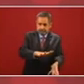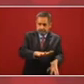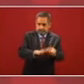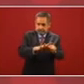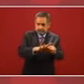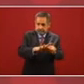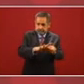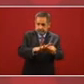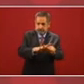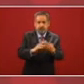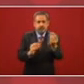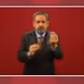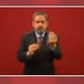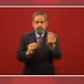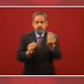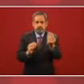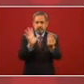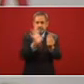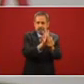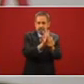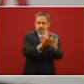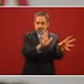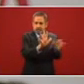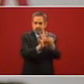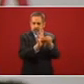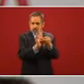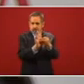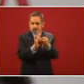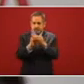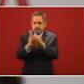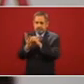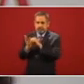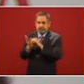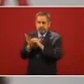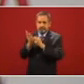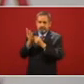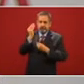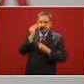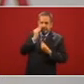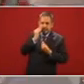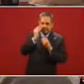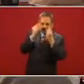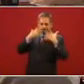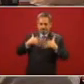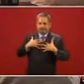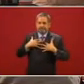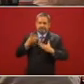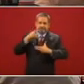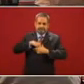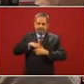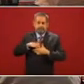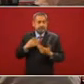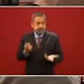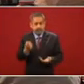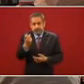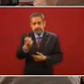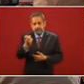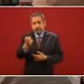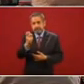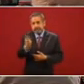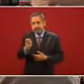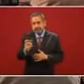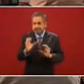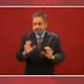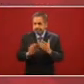físico donde hay esas secreciones y se lleva el virus a su interior. Entonces, ese efecto produce